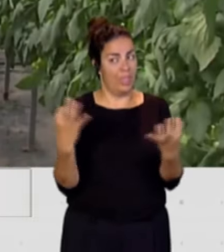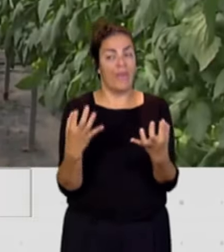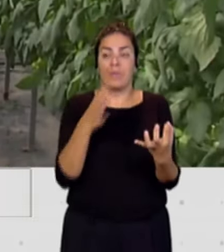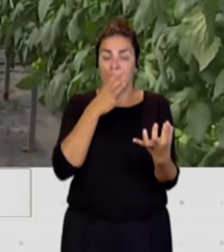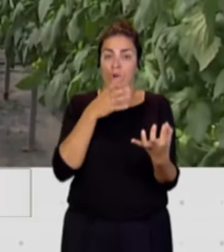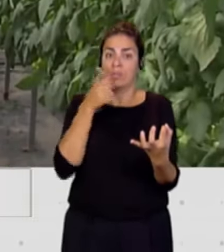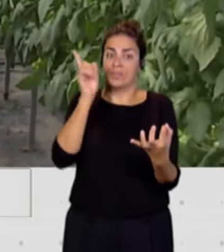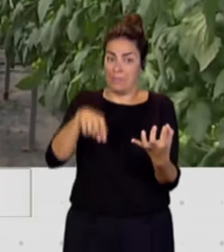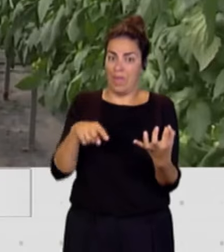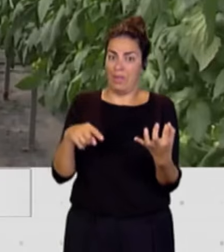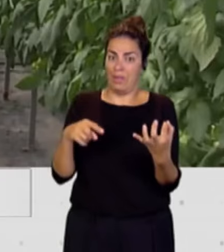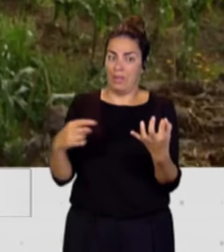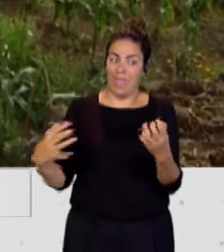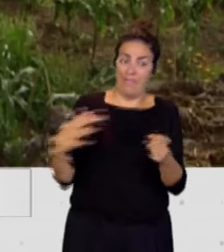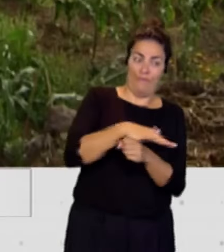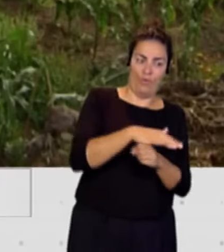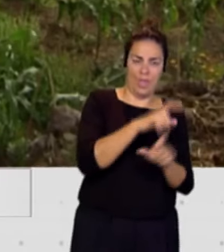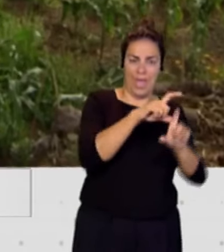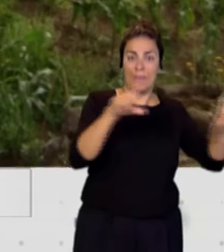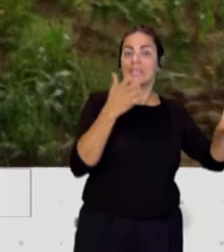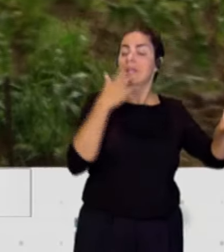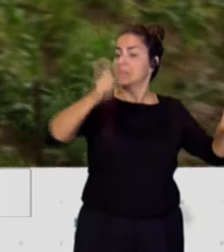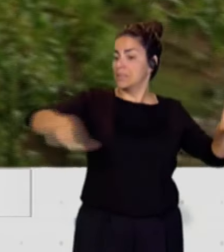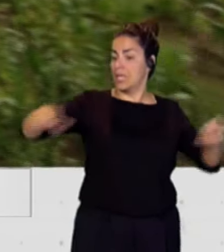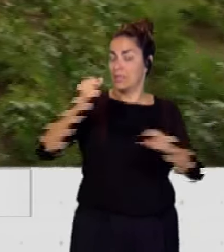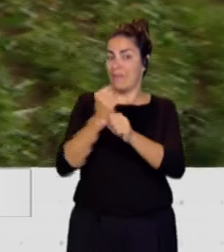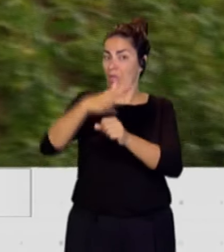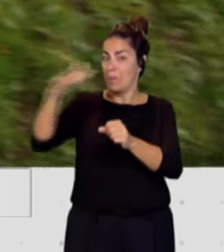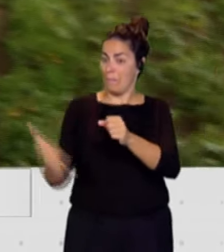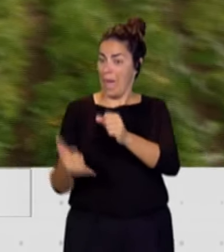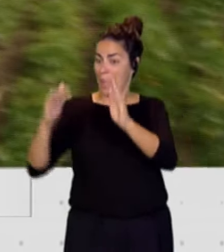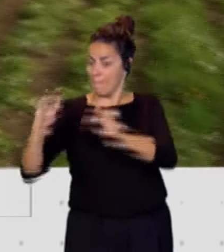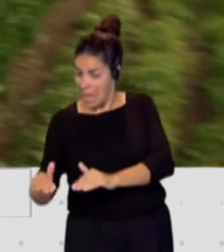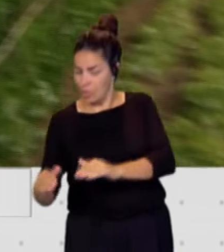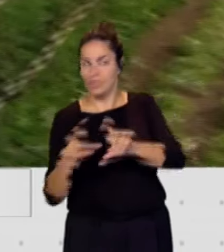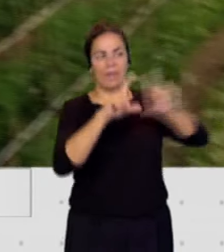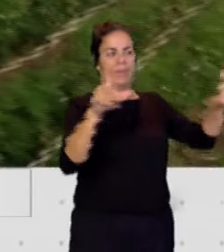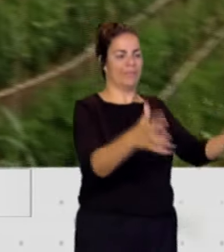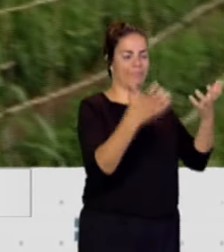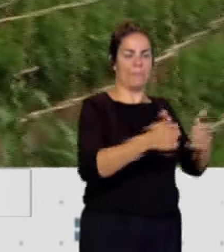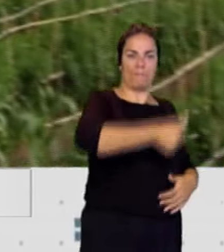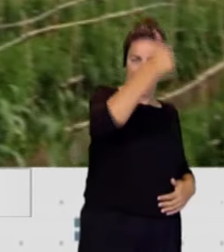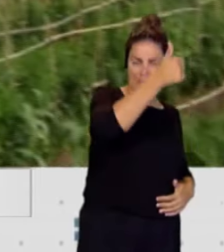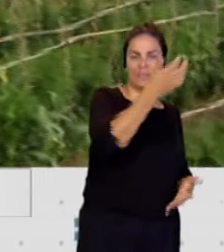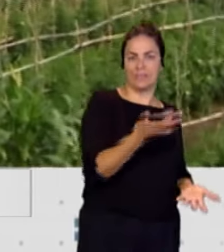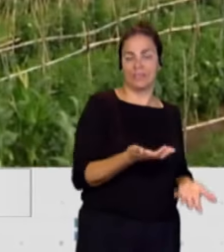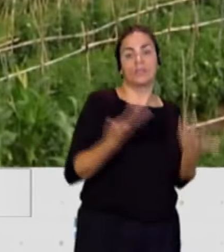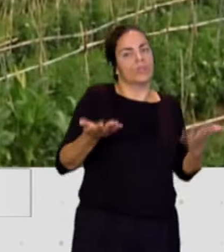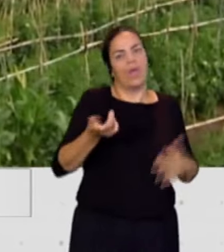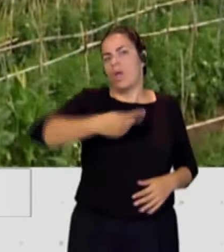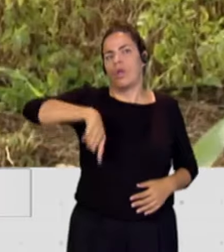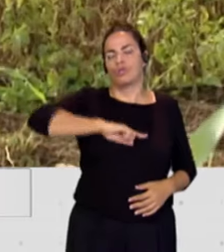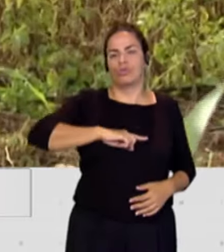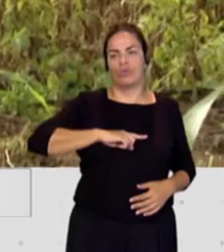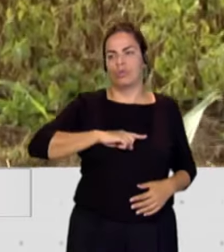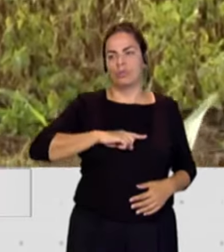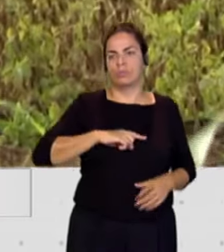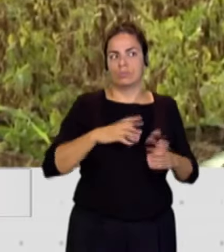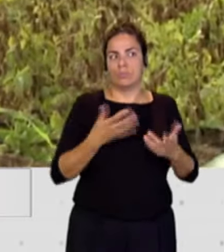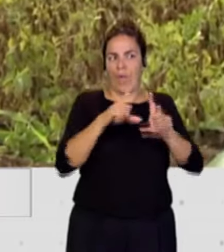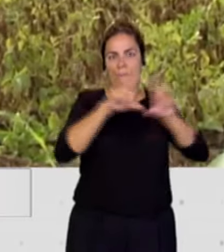beneficio de la empresa cuanto menos bajas se cojan más beneficios tiene la empresa y desde luego no queremos que la empresa Deje de tener